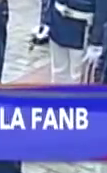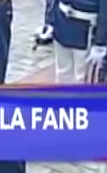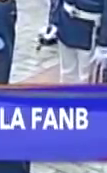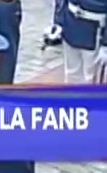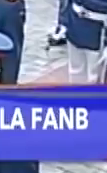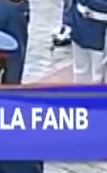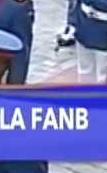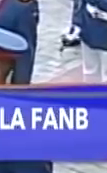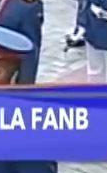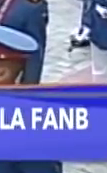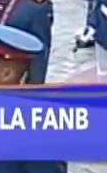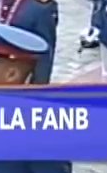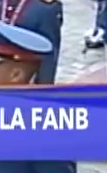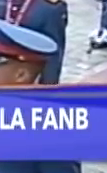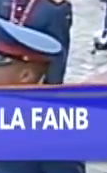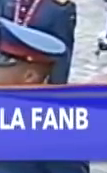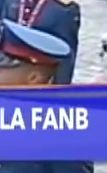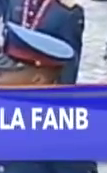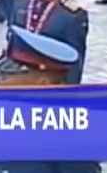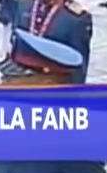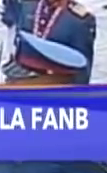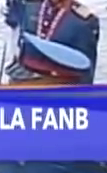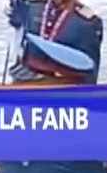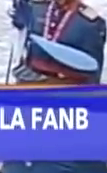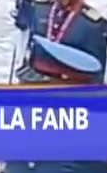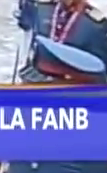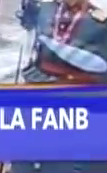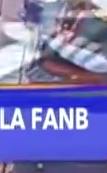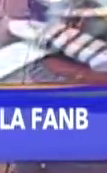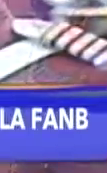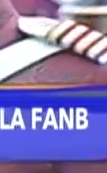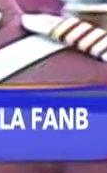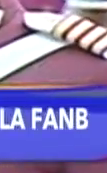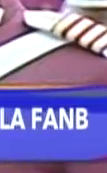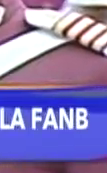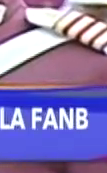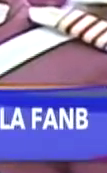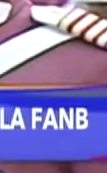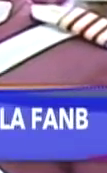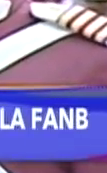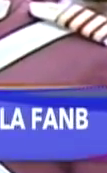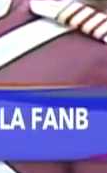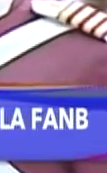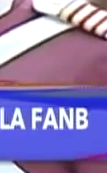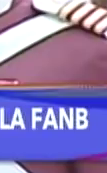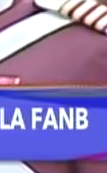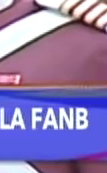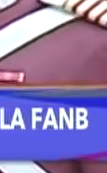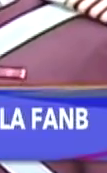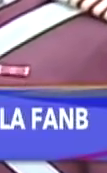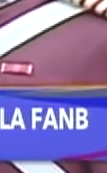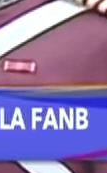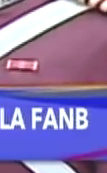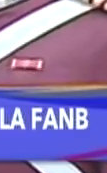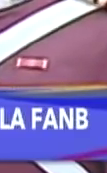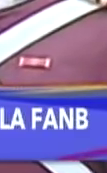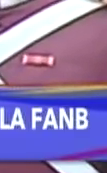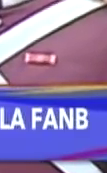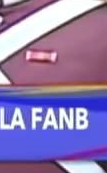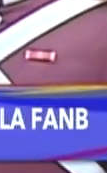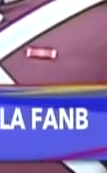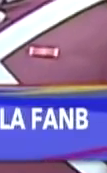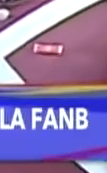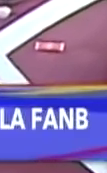más poderosas que cada soldado tenga. El arma más poderosa que nuestro pueblo tenga. Irreductiblemente decididos